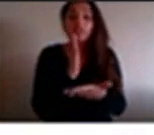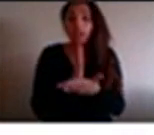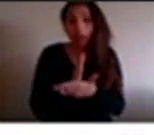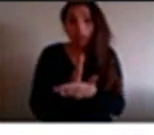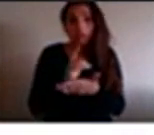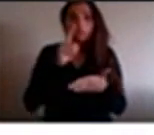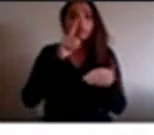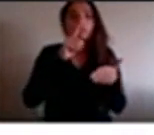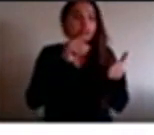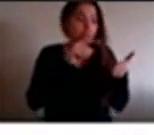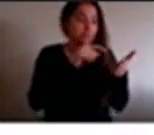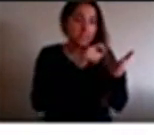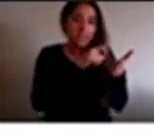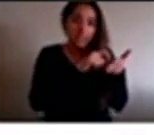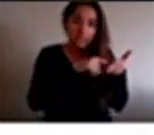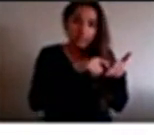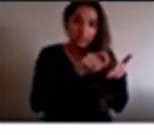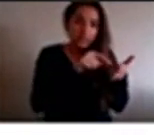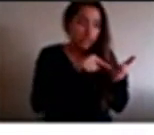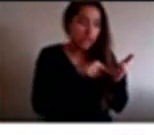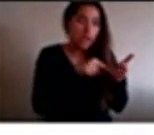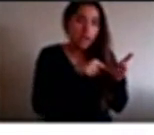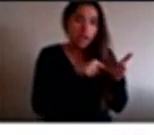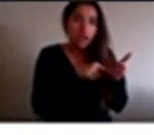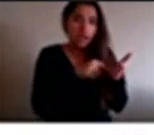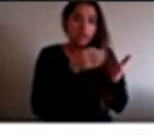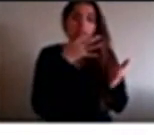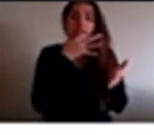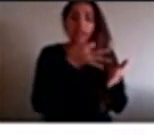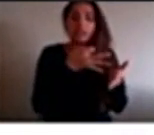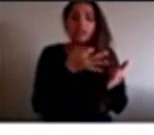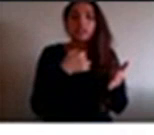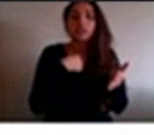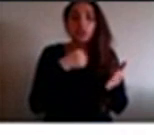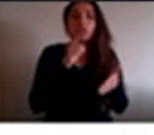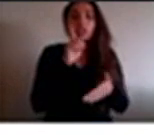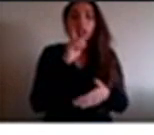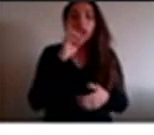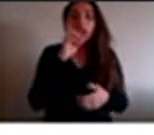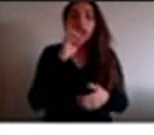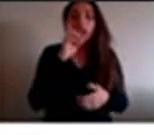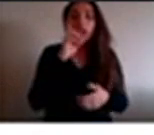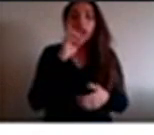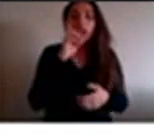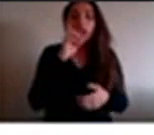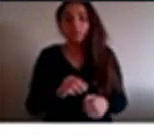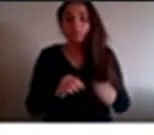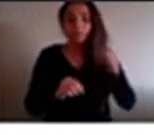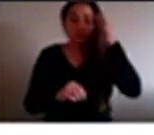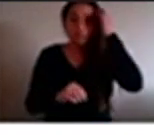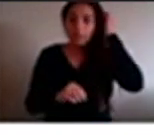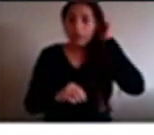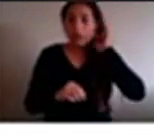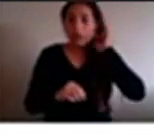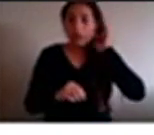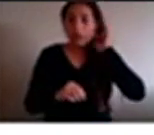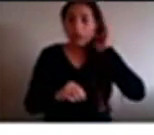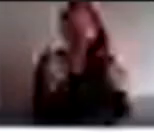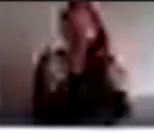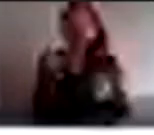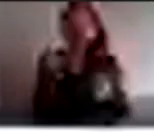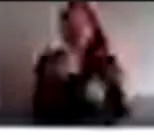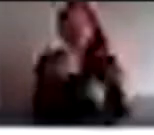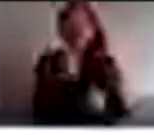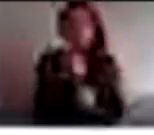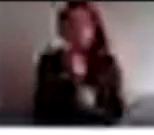estos resultados salen de manera oficial de esa plataforma del CIGE que administra el Ministerio, el Departamento